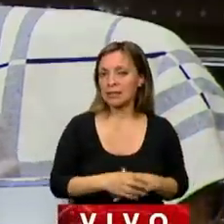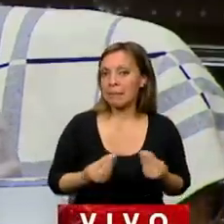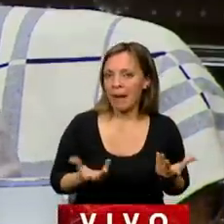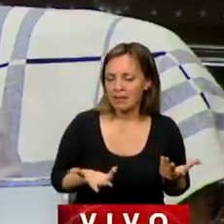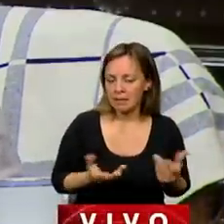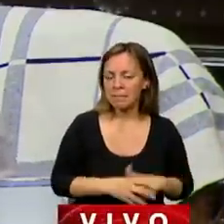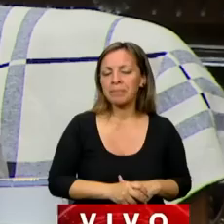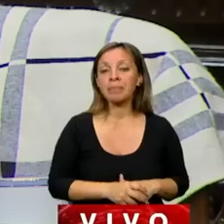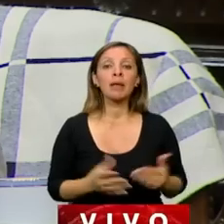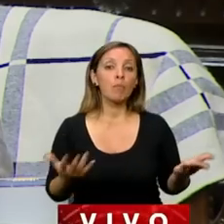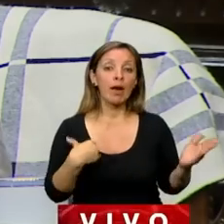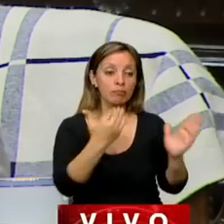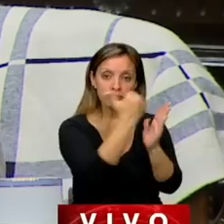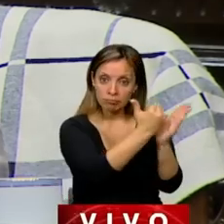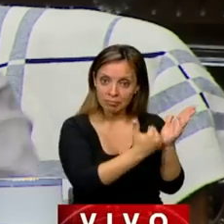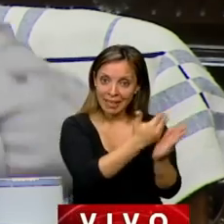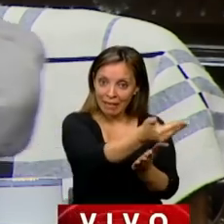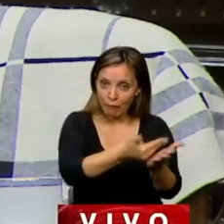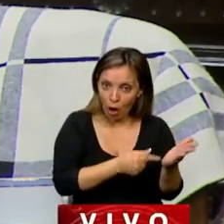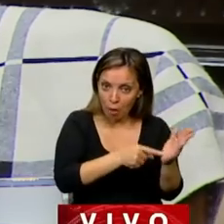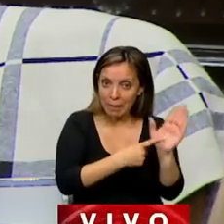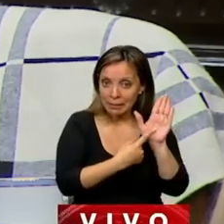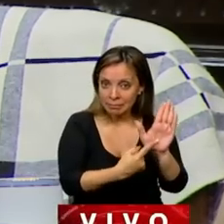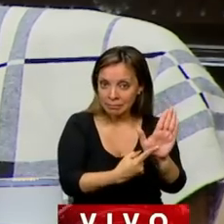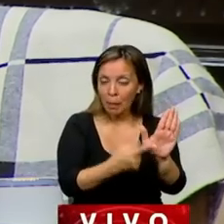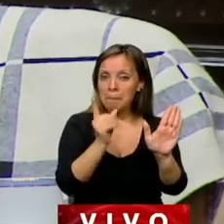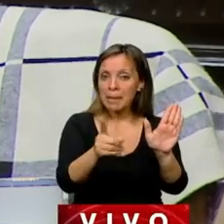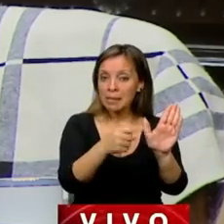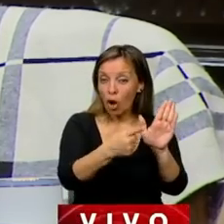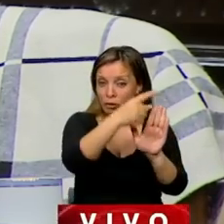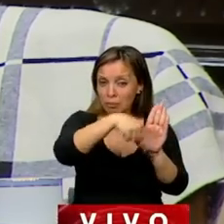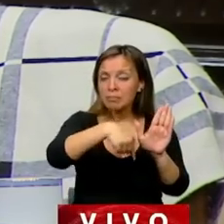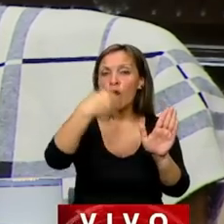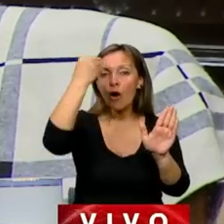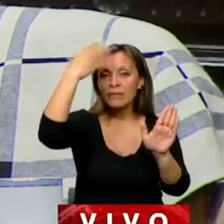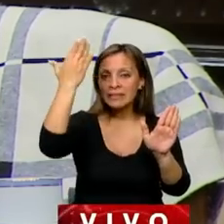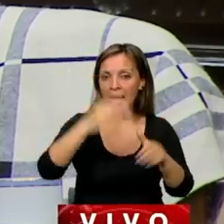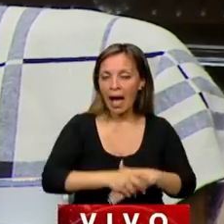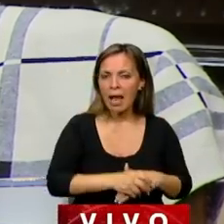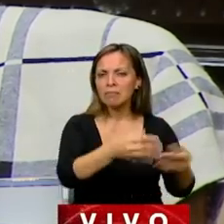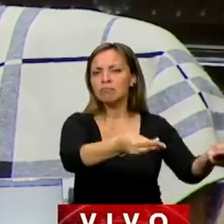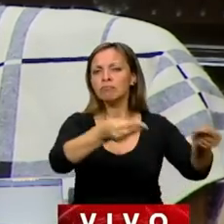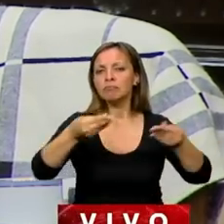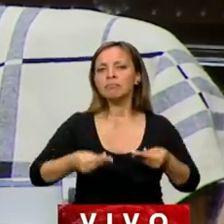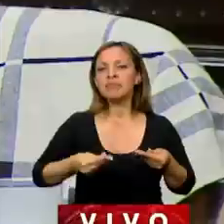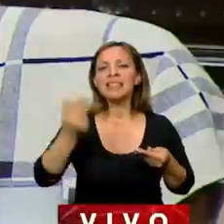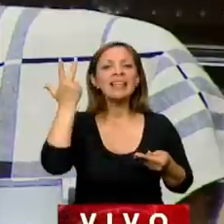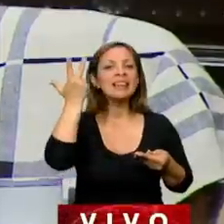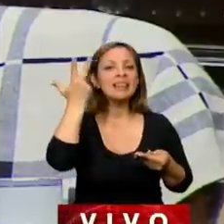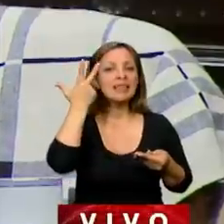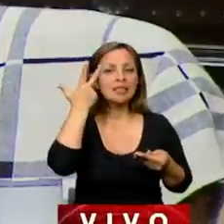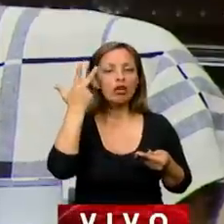Bueno, mire, presidente, este informe, que es oficial, me fue dado el 18